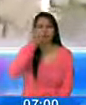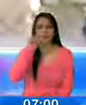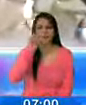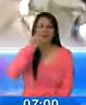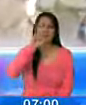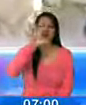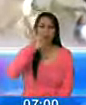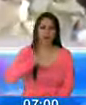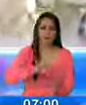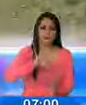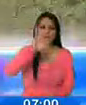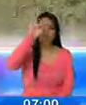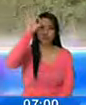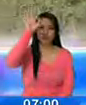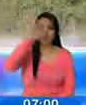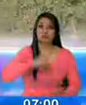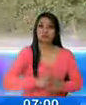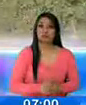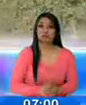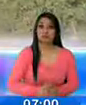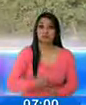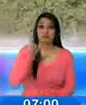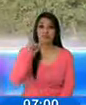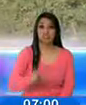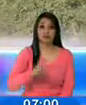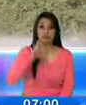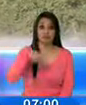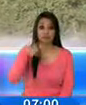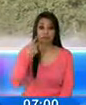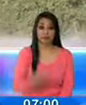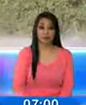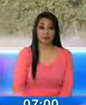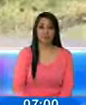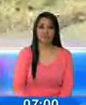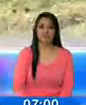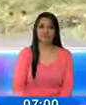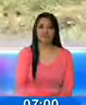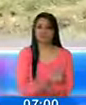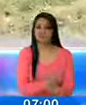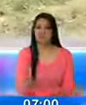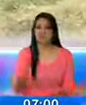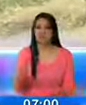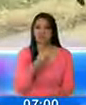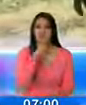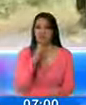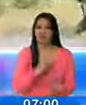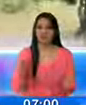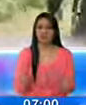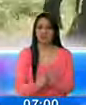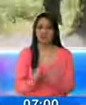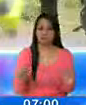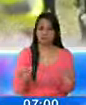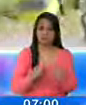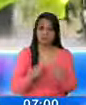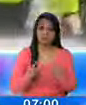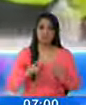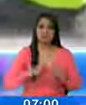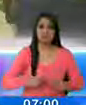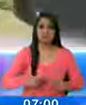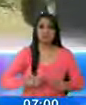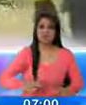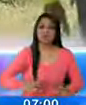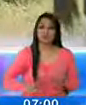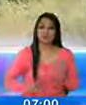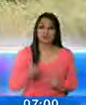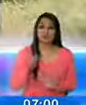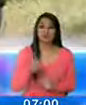metros de profundidad. Ninguna persona ha logrado sobrevivir a semejante caída. En este caso, las investigaciones y protocolos determinarán si se